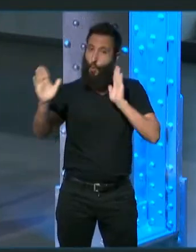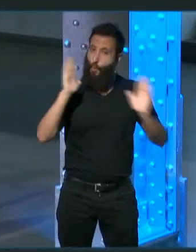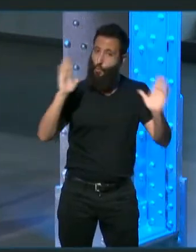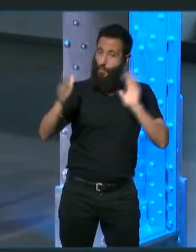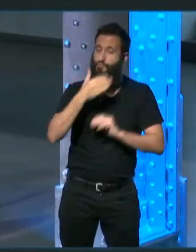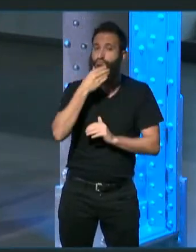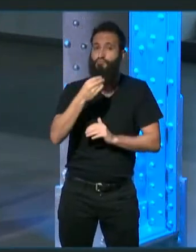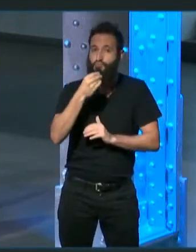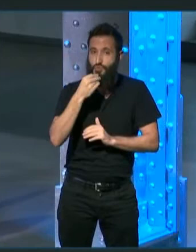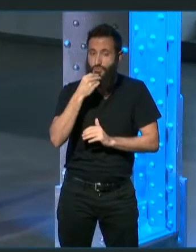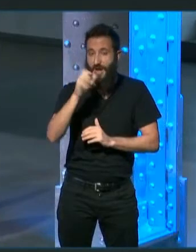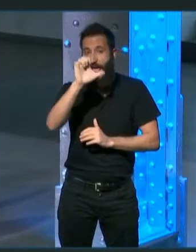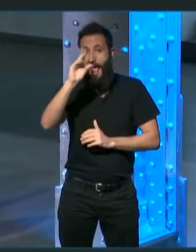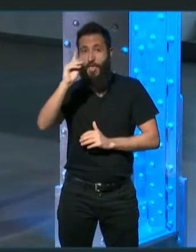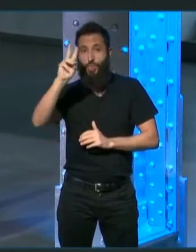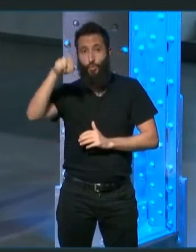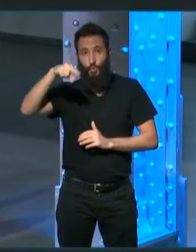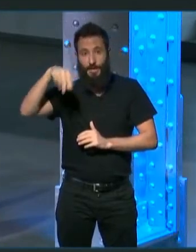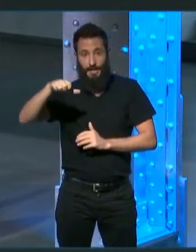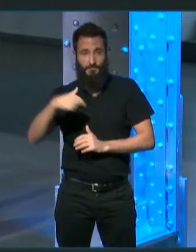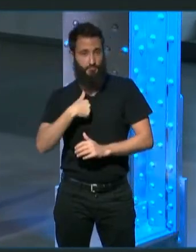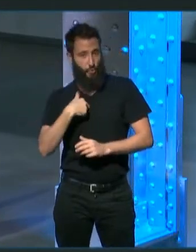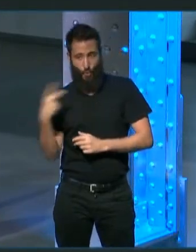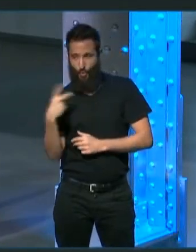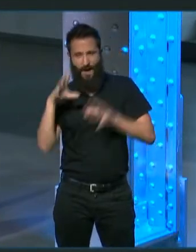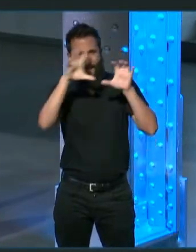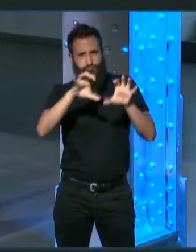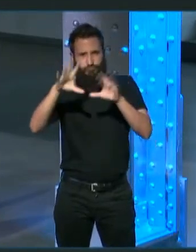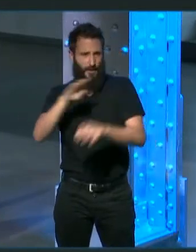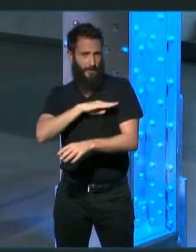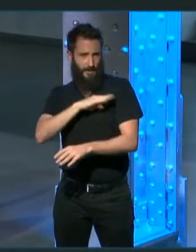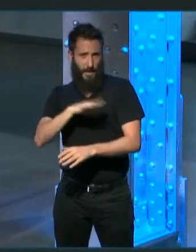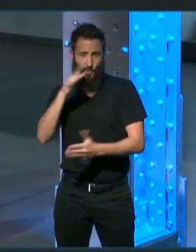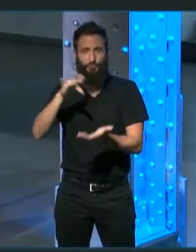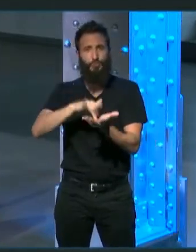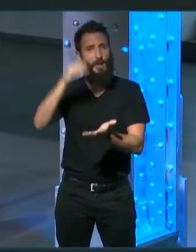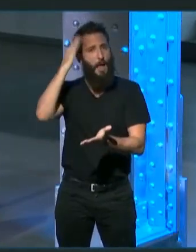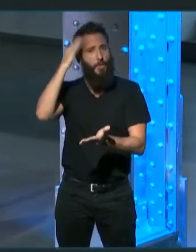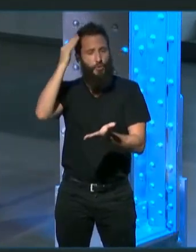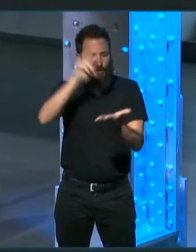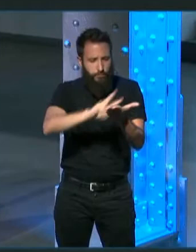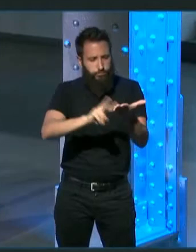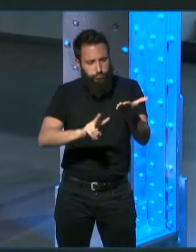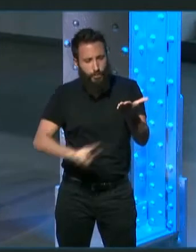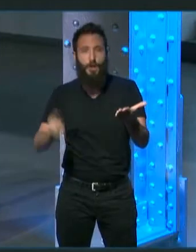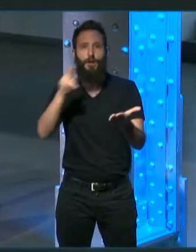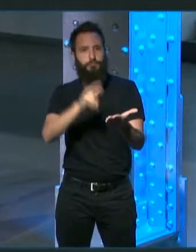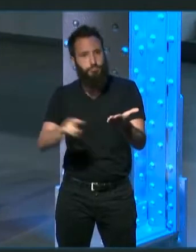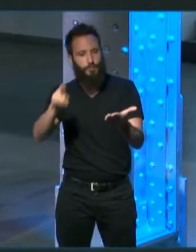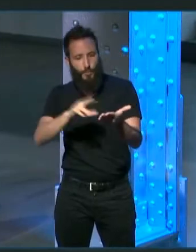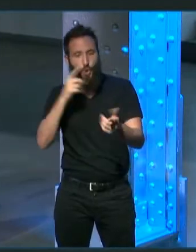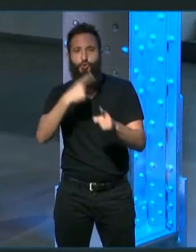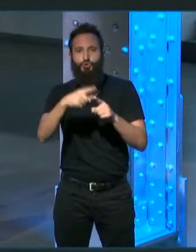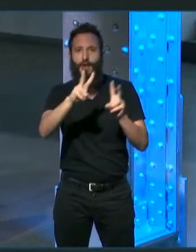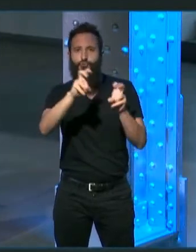creo que Edurne y yo hemos aprendido muchísimo releyendo a los autores o leyendo cosas suyas que no habíamos leído, pero luego